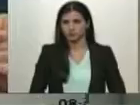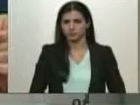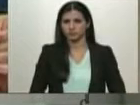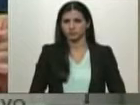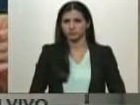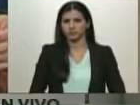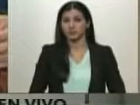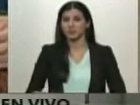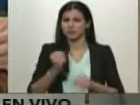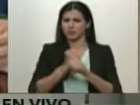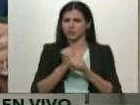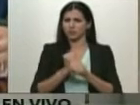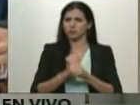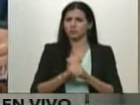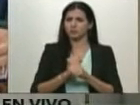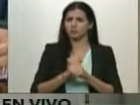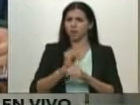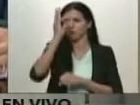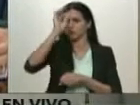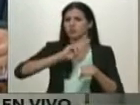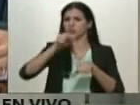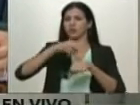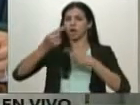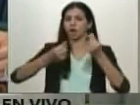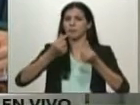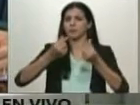el trabajo del Consejo Nacional de la Economía Productiva,